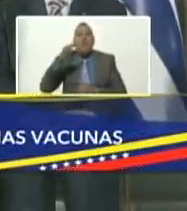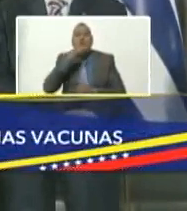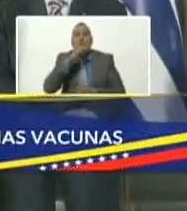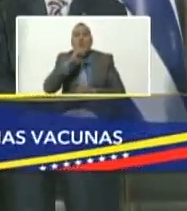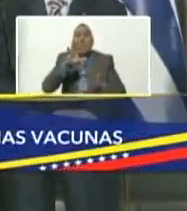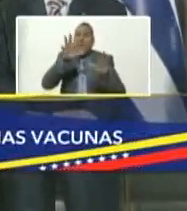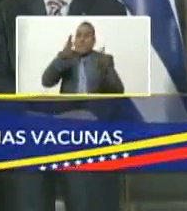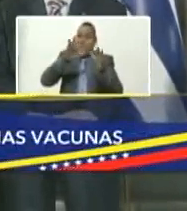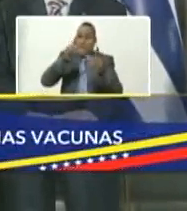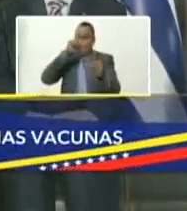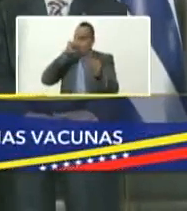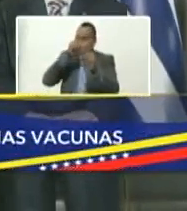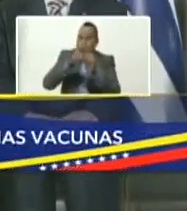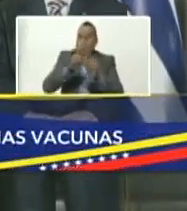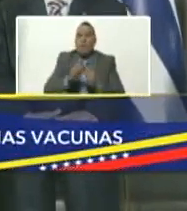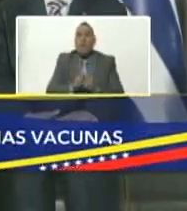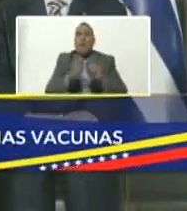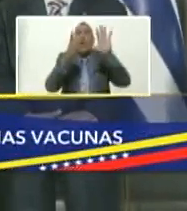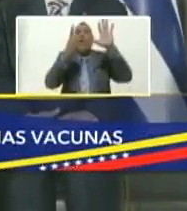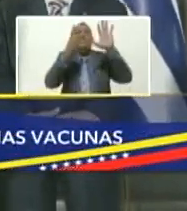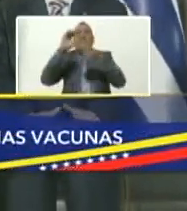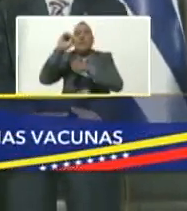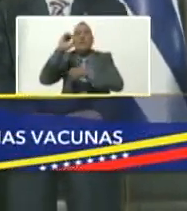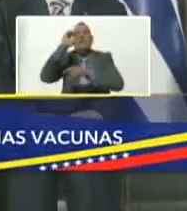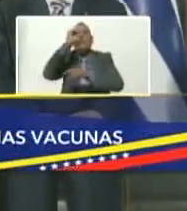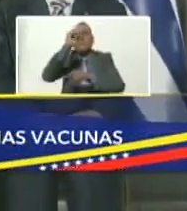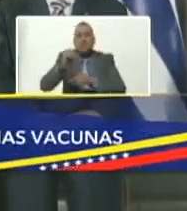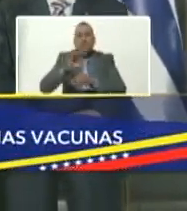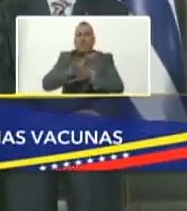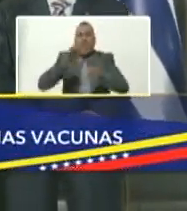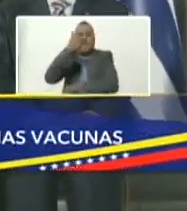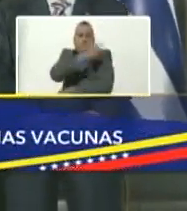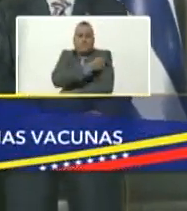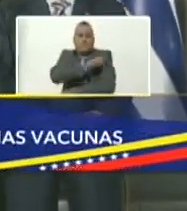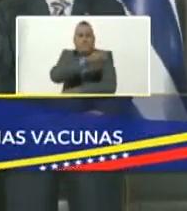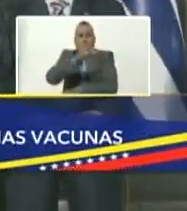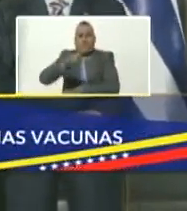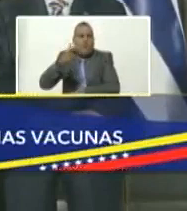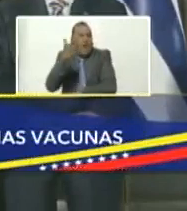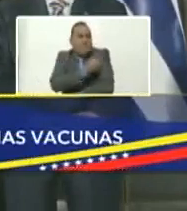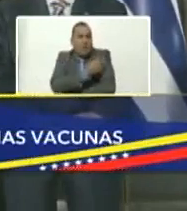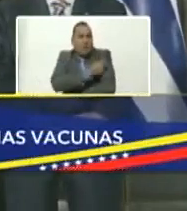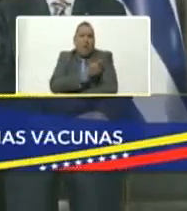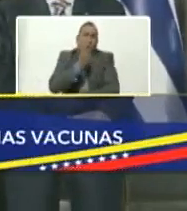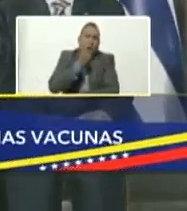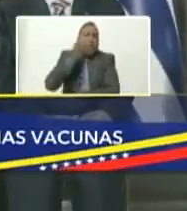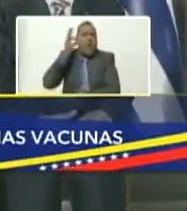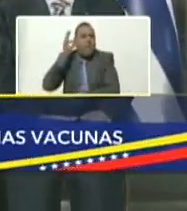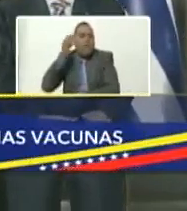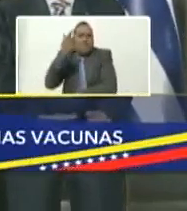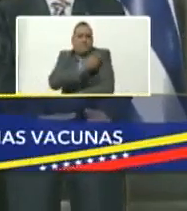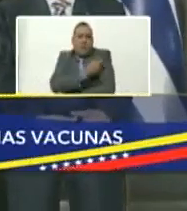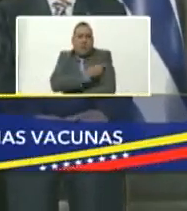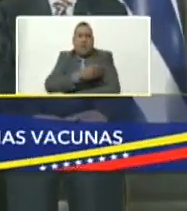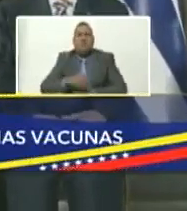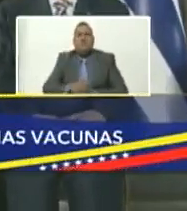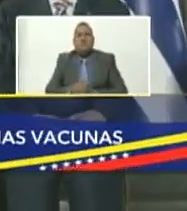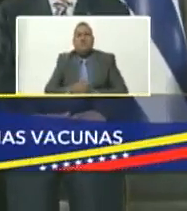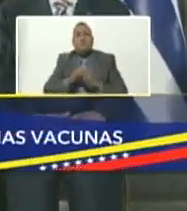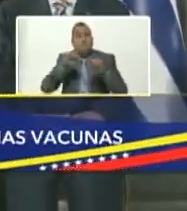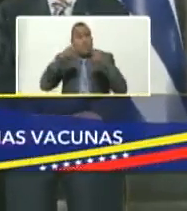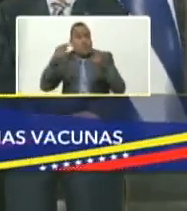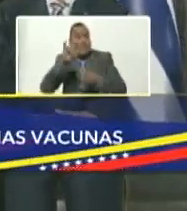la meta, la vamos a cumplir, 70% de vacunados y vacunadas. El próximo